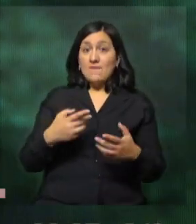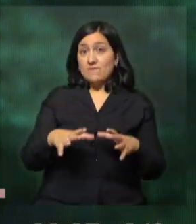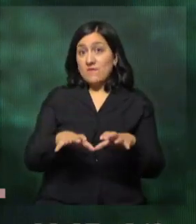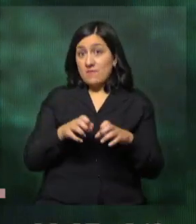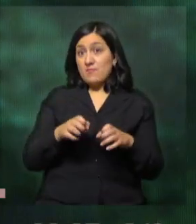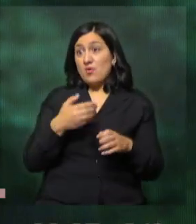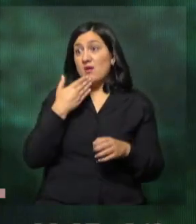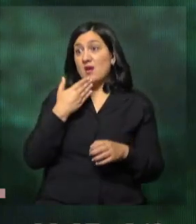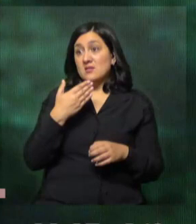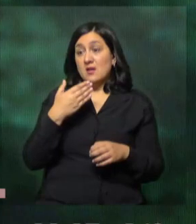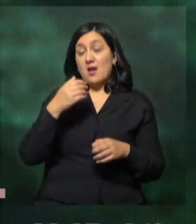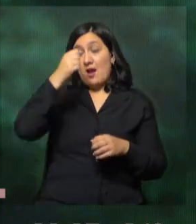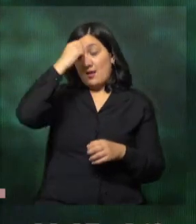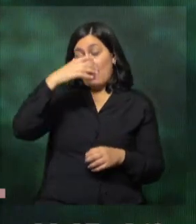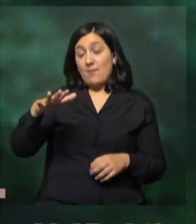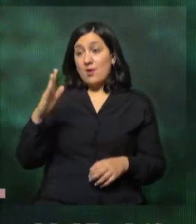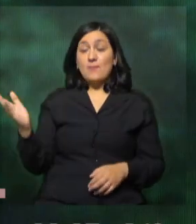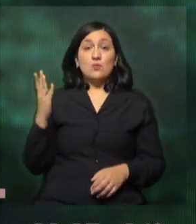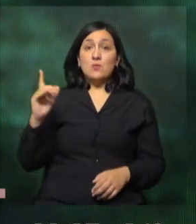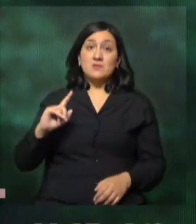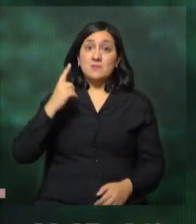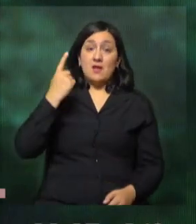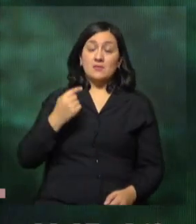Es nuestra producción primaria.